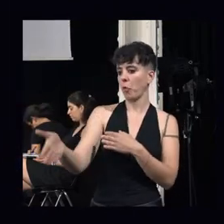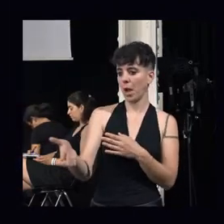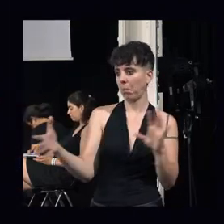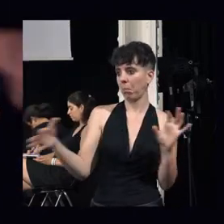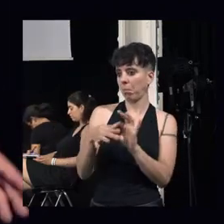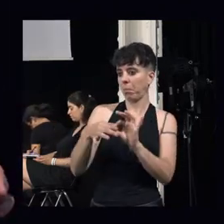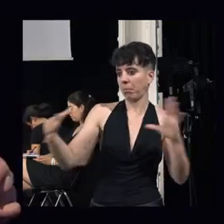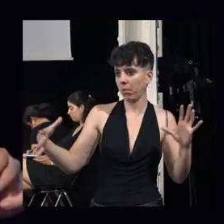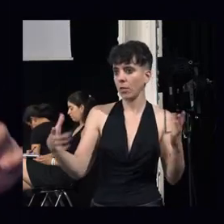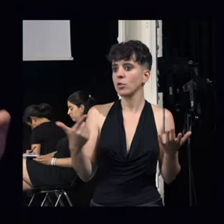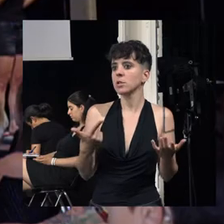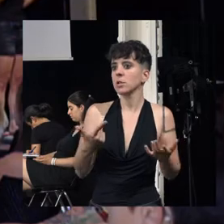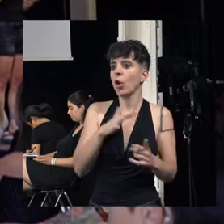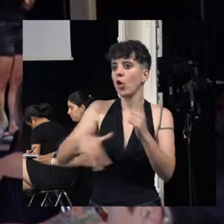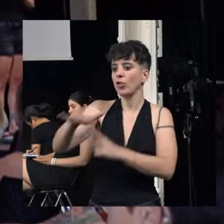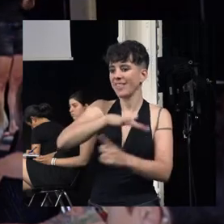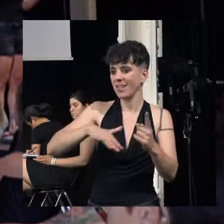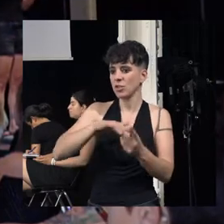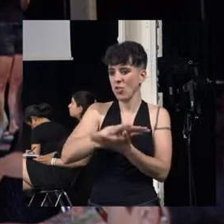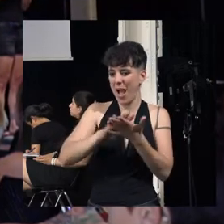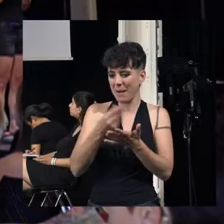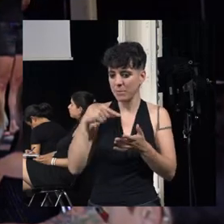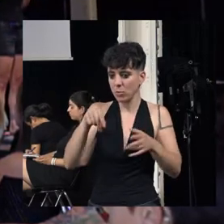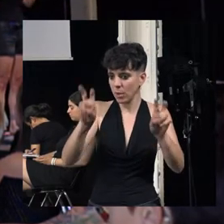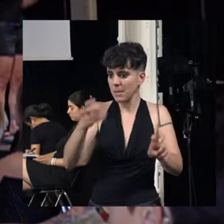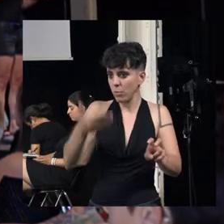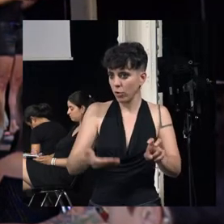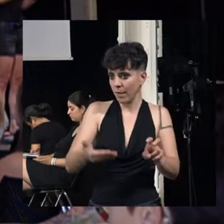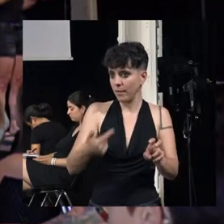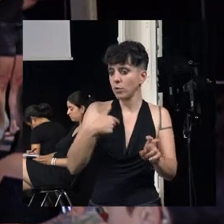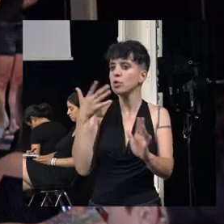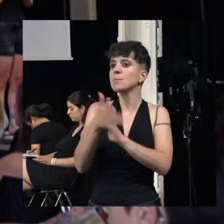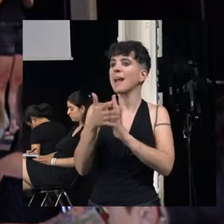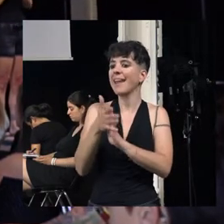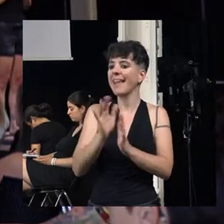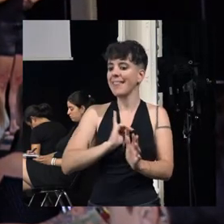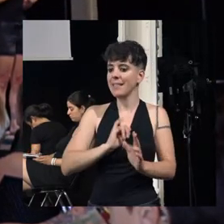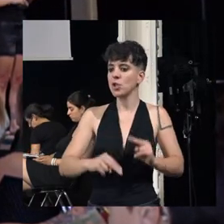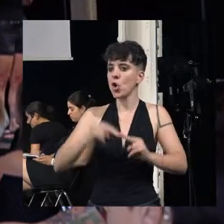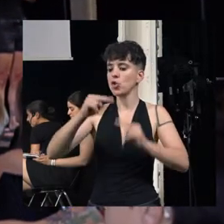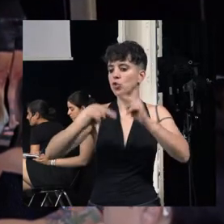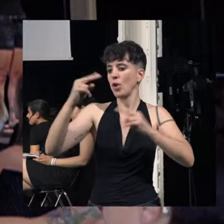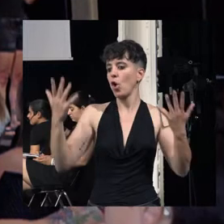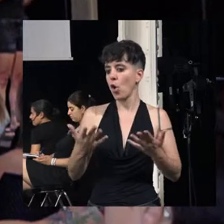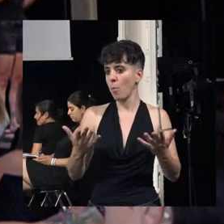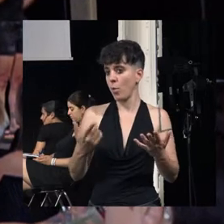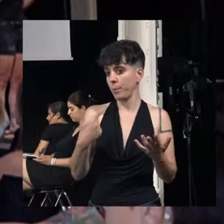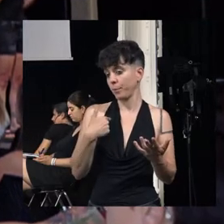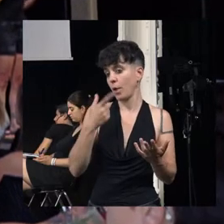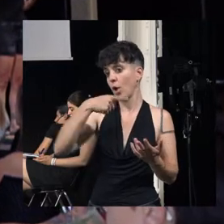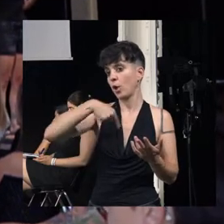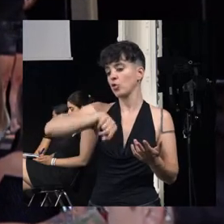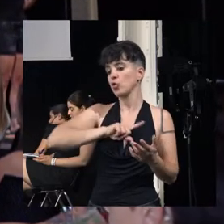es importante hablar de contexto. También hablaré sobre cómo se construyen las identidades, con lo que nosotros llamamos el